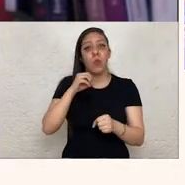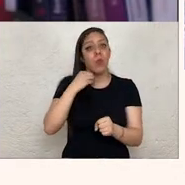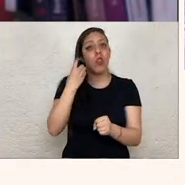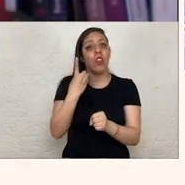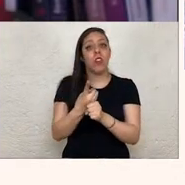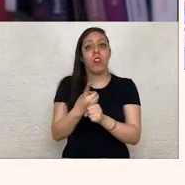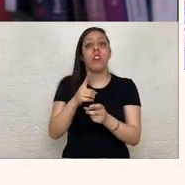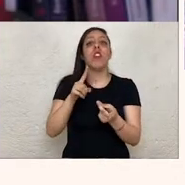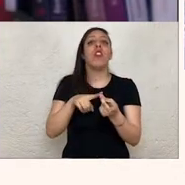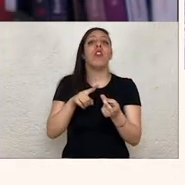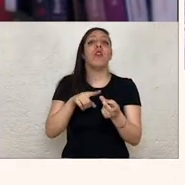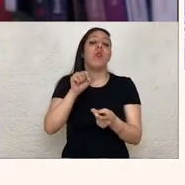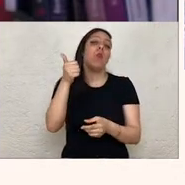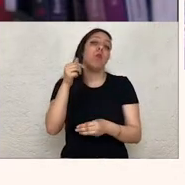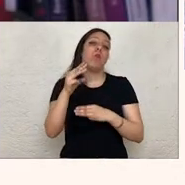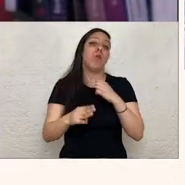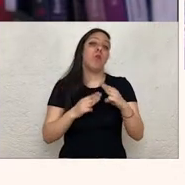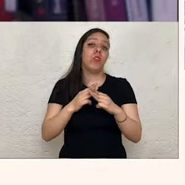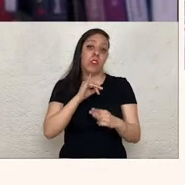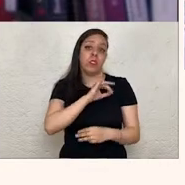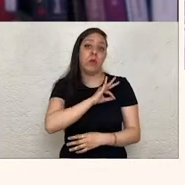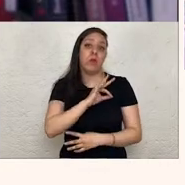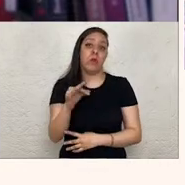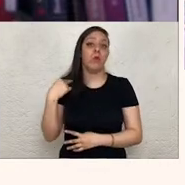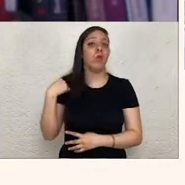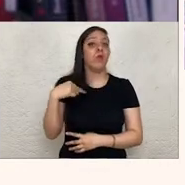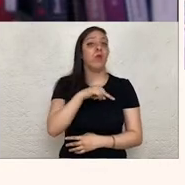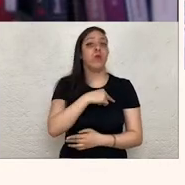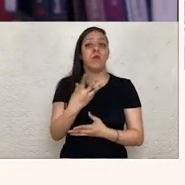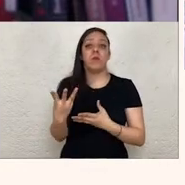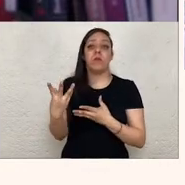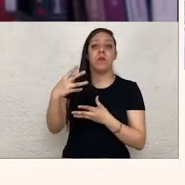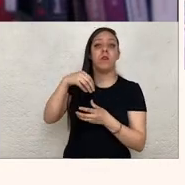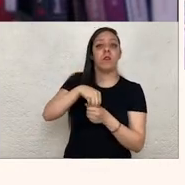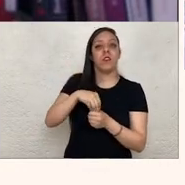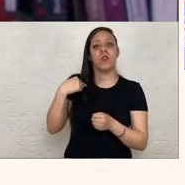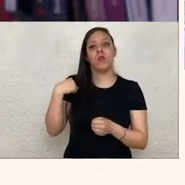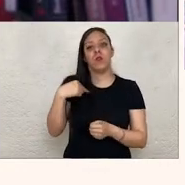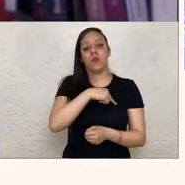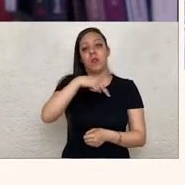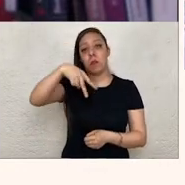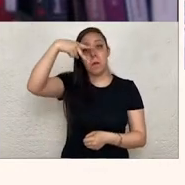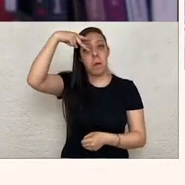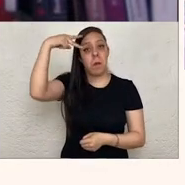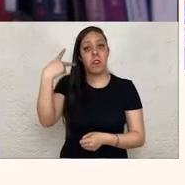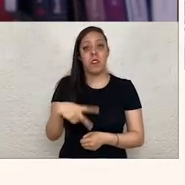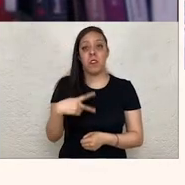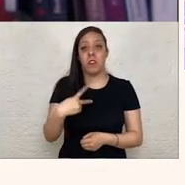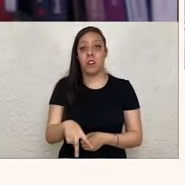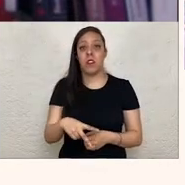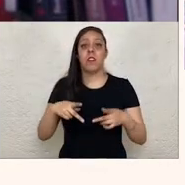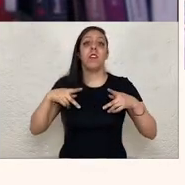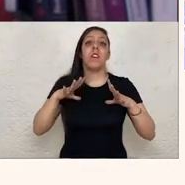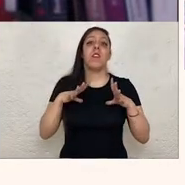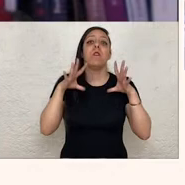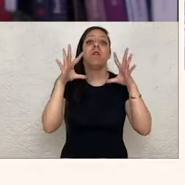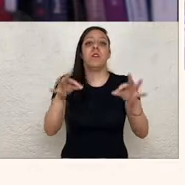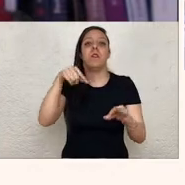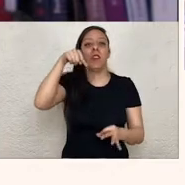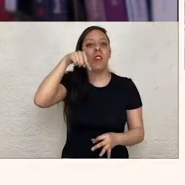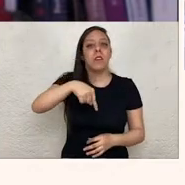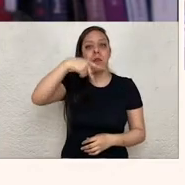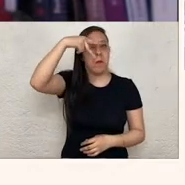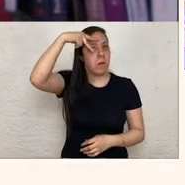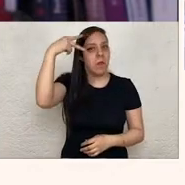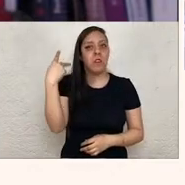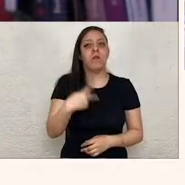de otro mundo es posible, ¿sí? Nos encerramos en la soberanía nacional, fundamos la